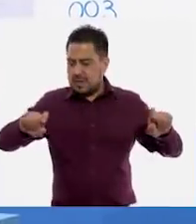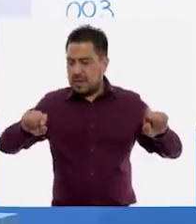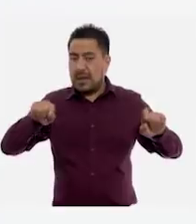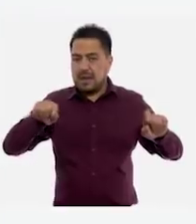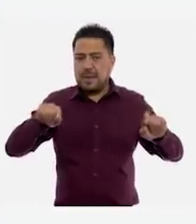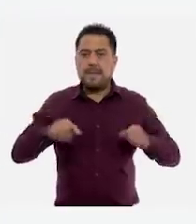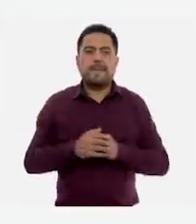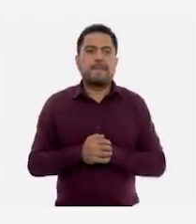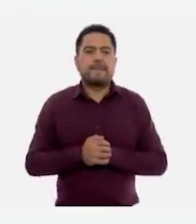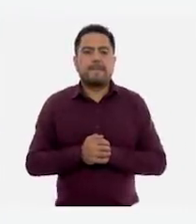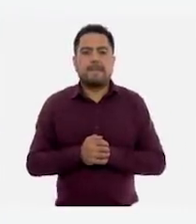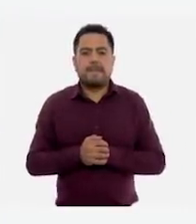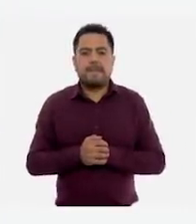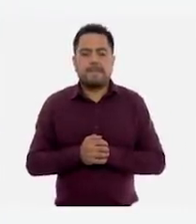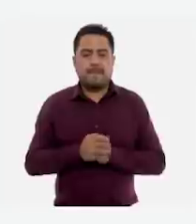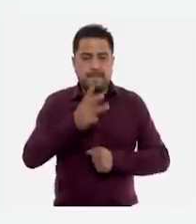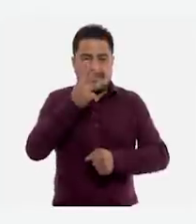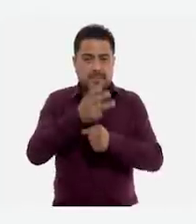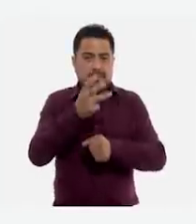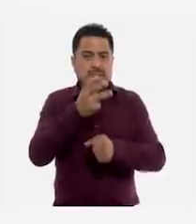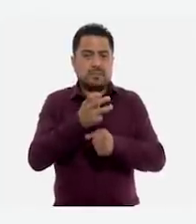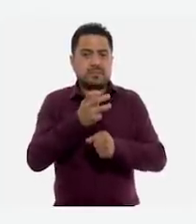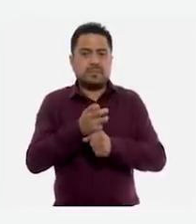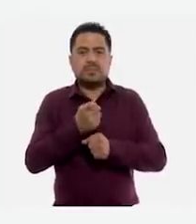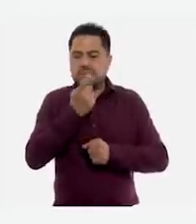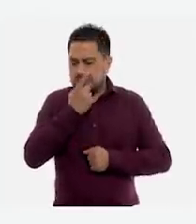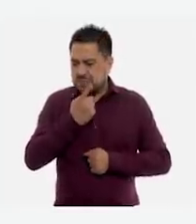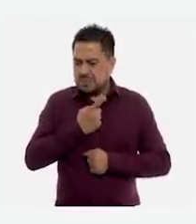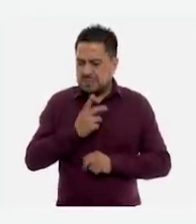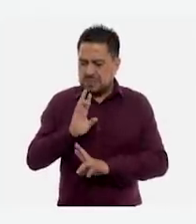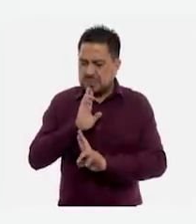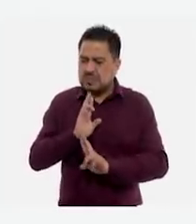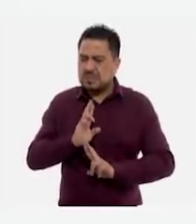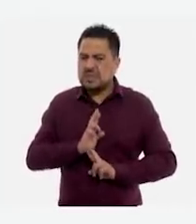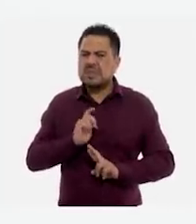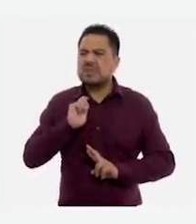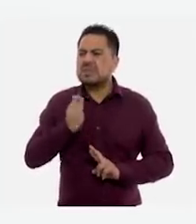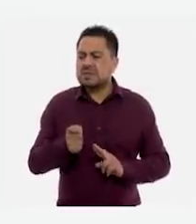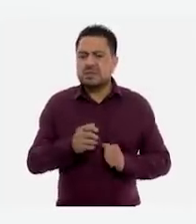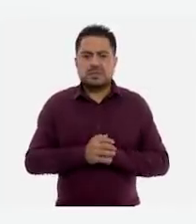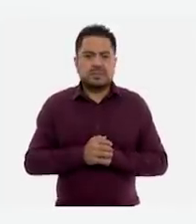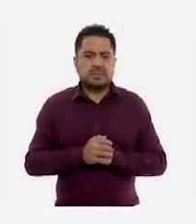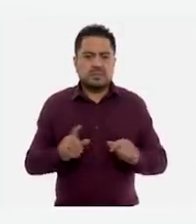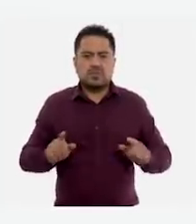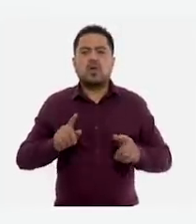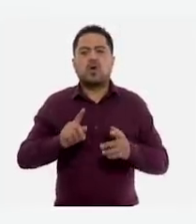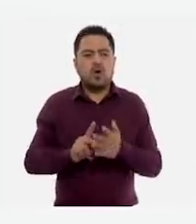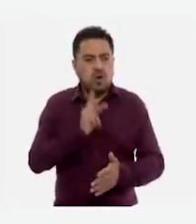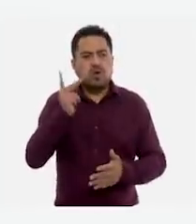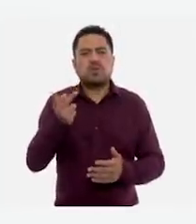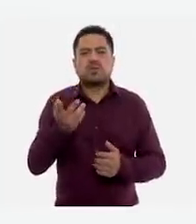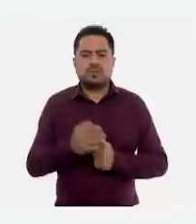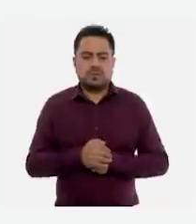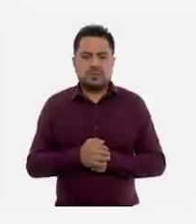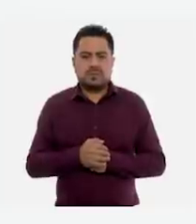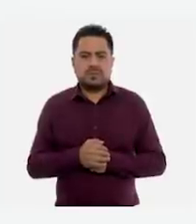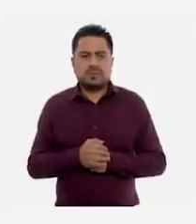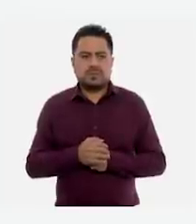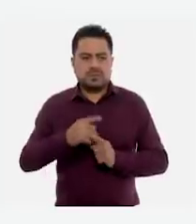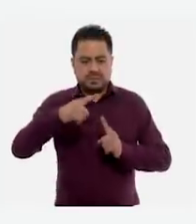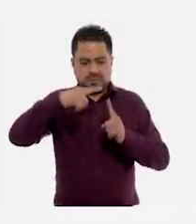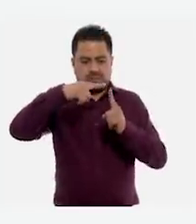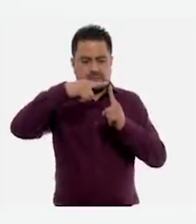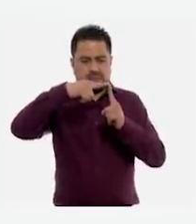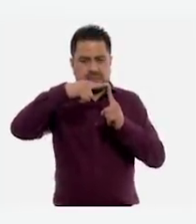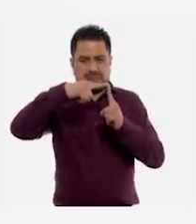tabla. El tercero nos decía que... Que nuevamente el